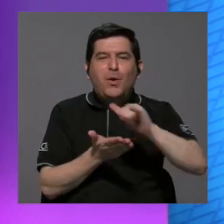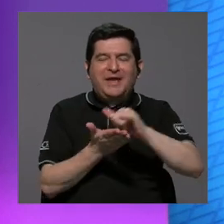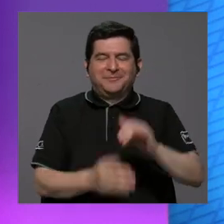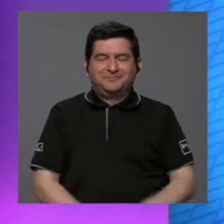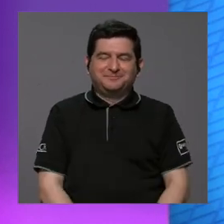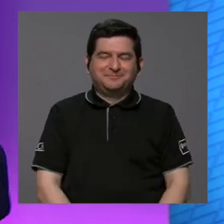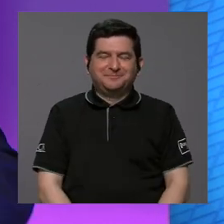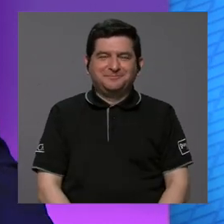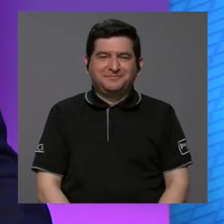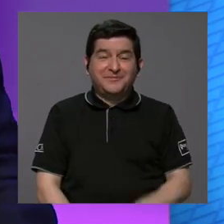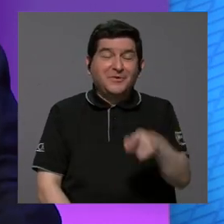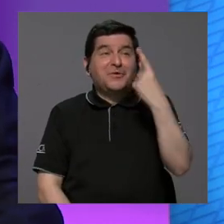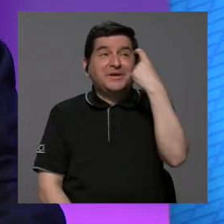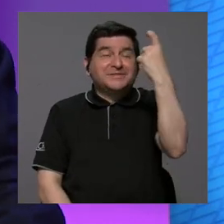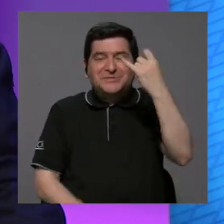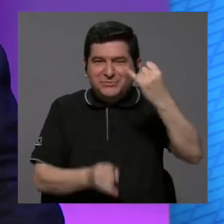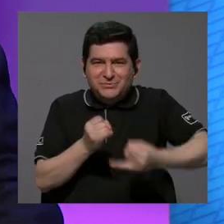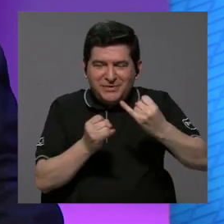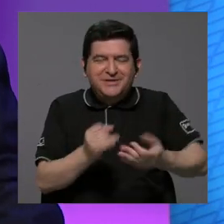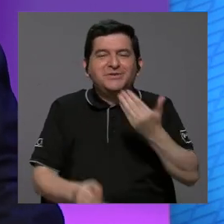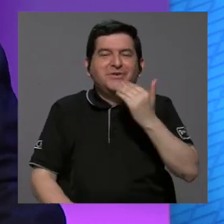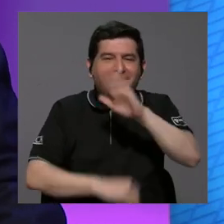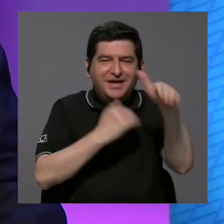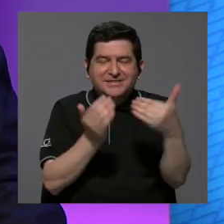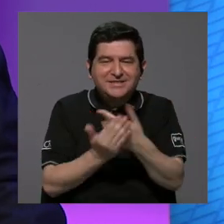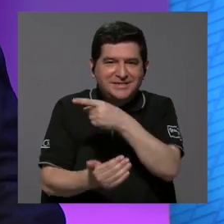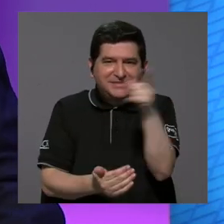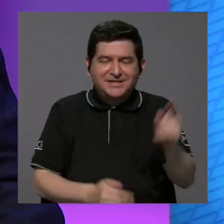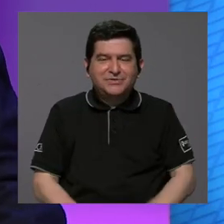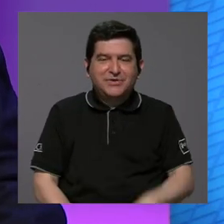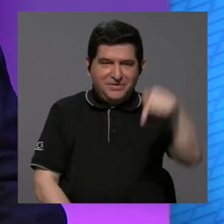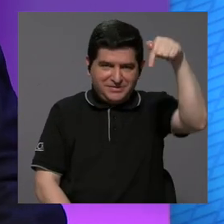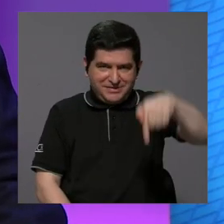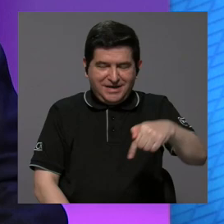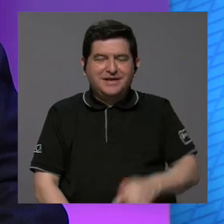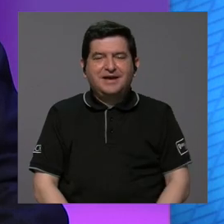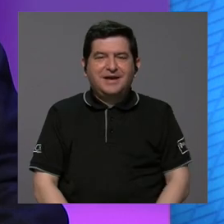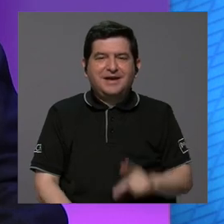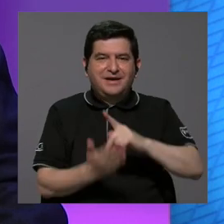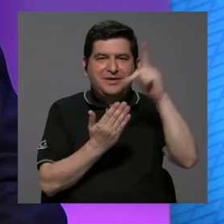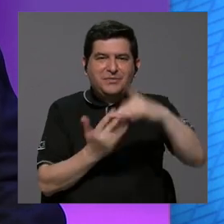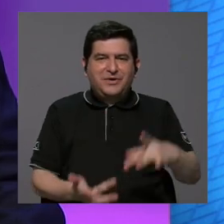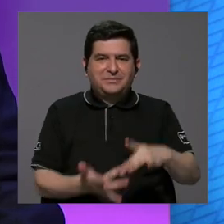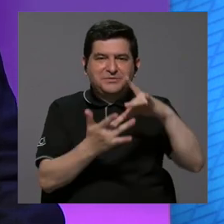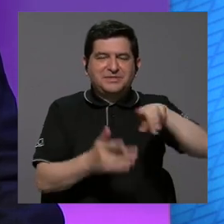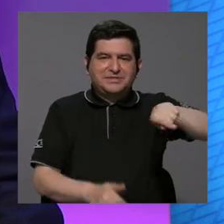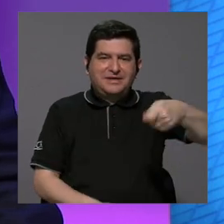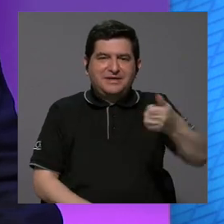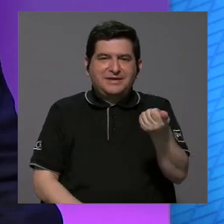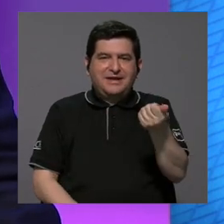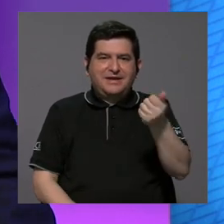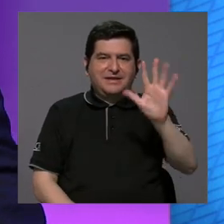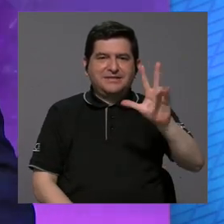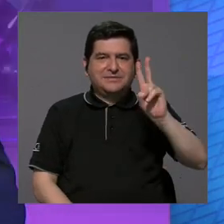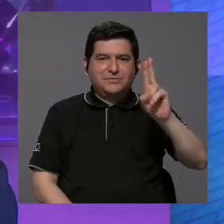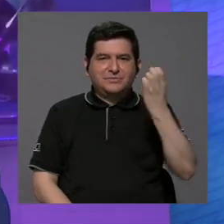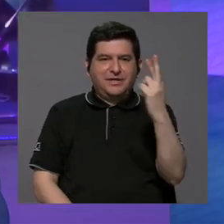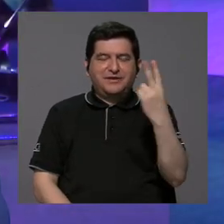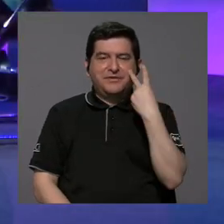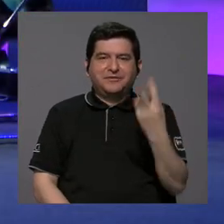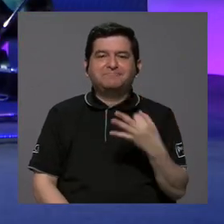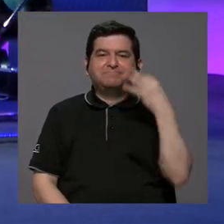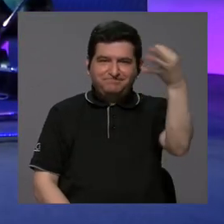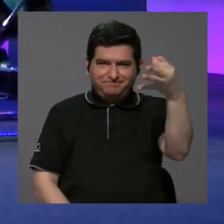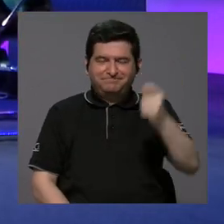nos vamos con ese sueño y gracias a todos y a todas por estar acá en especiales 15 ucr nos vemos muy pronto